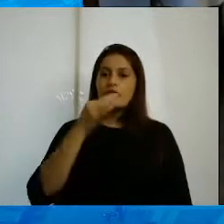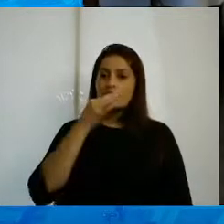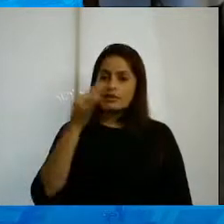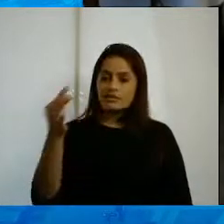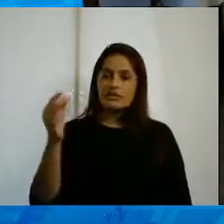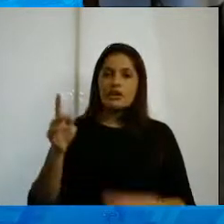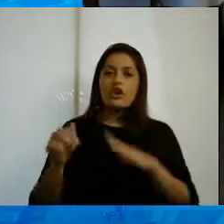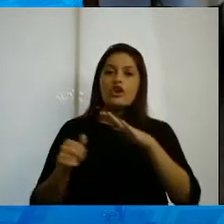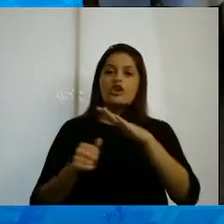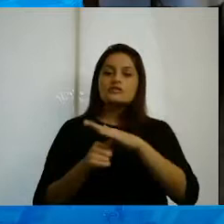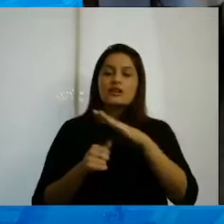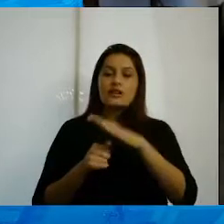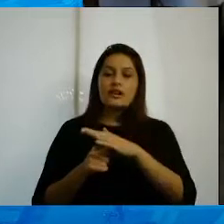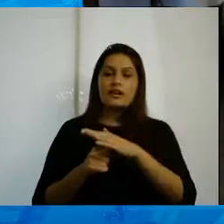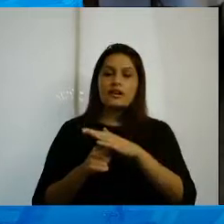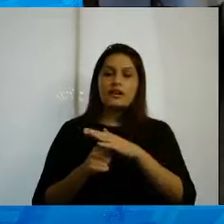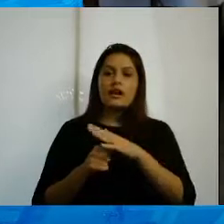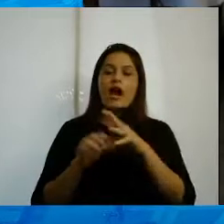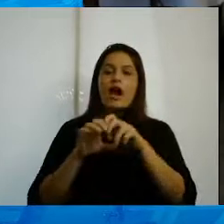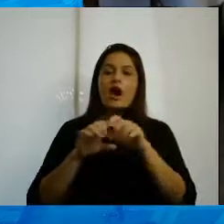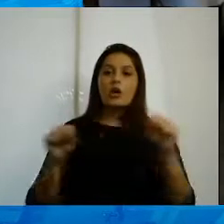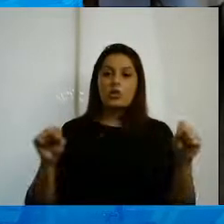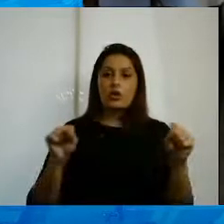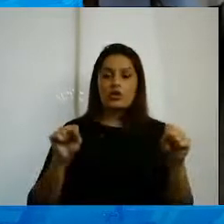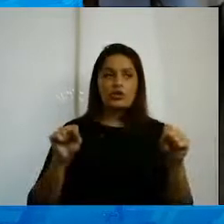Gracias, concejal. Acuerdo, consejo.